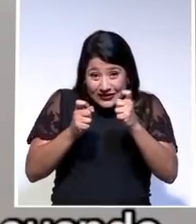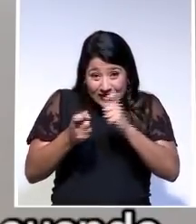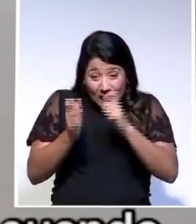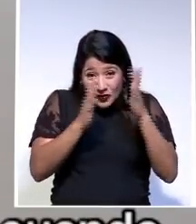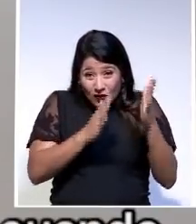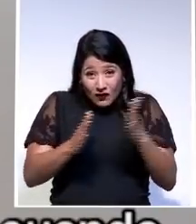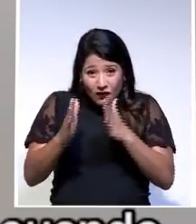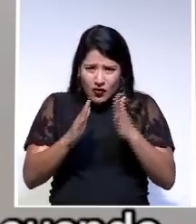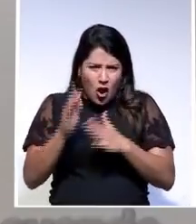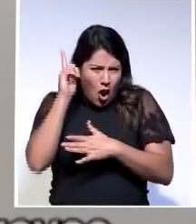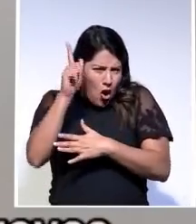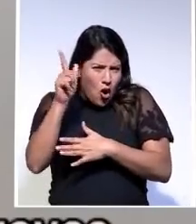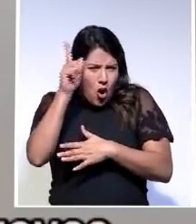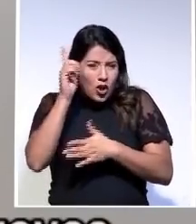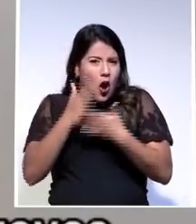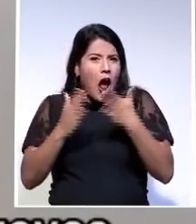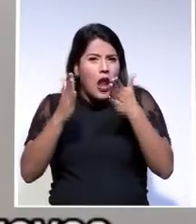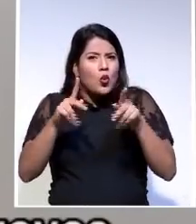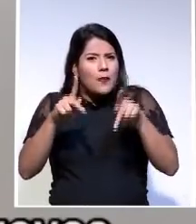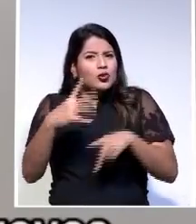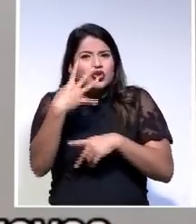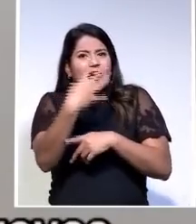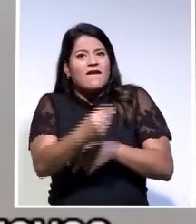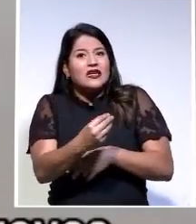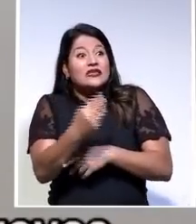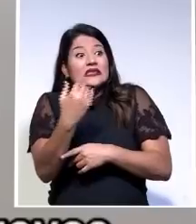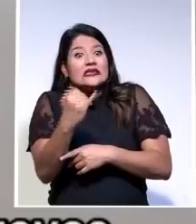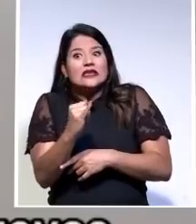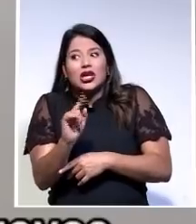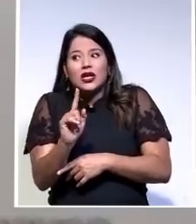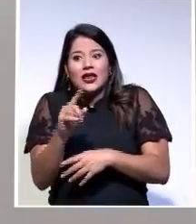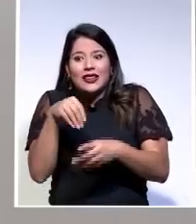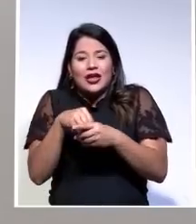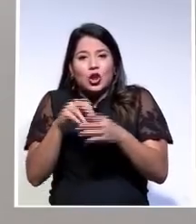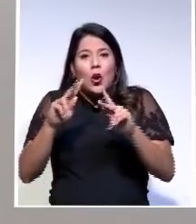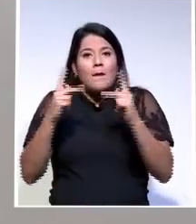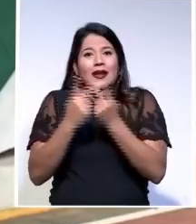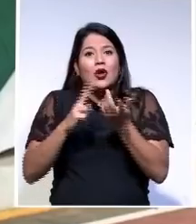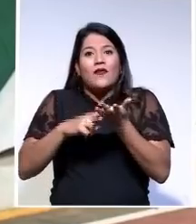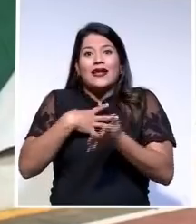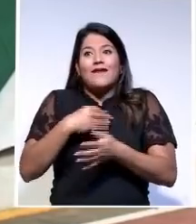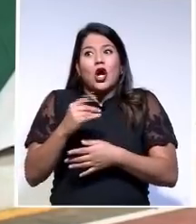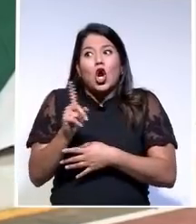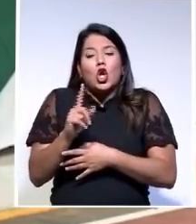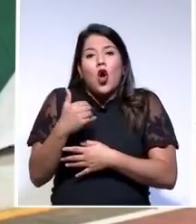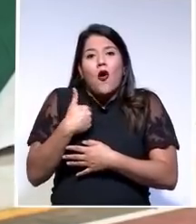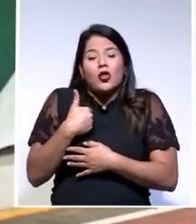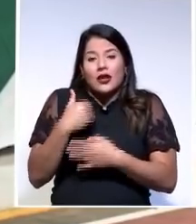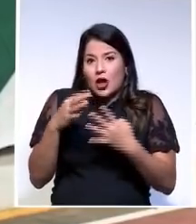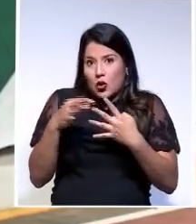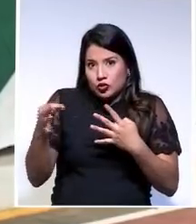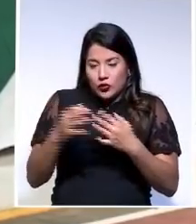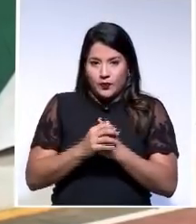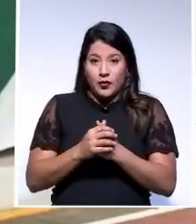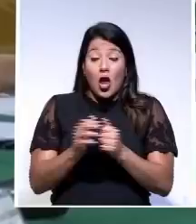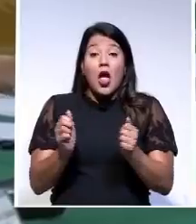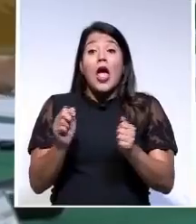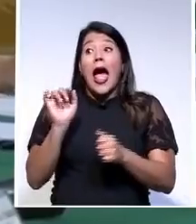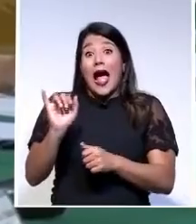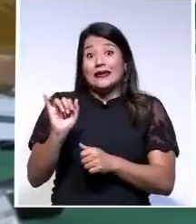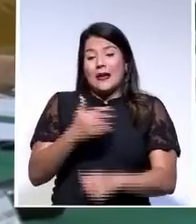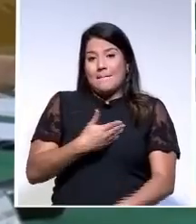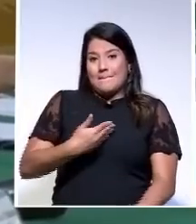personas se vayan cuando no ven opciones electorales ante los nuevos liderazgos. Con estas palabras, la presidenta del Partido